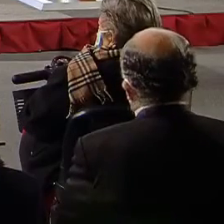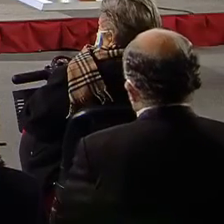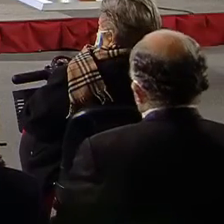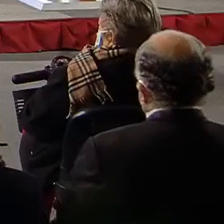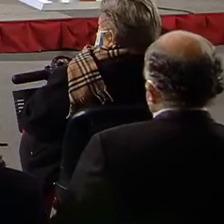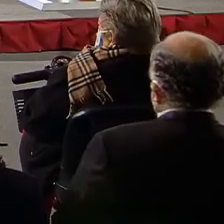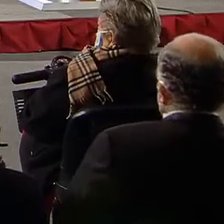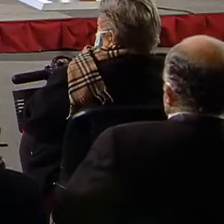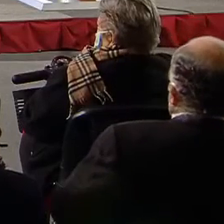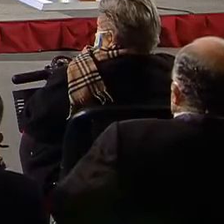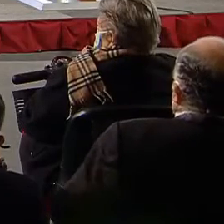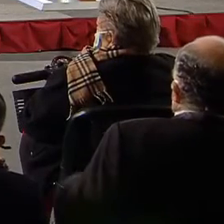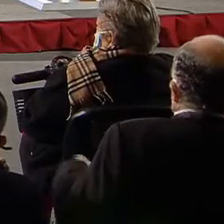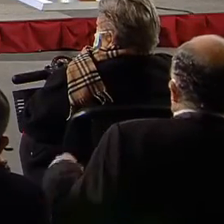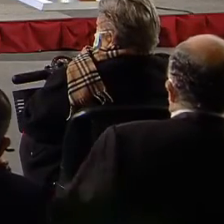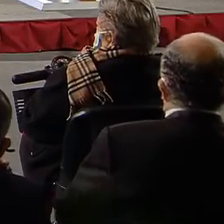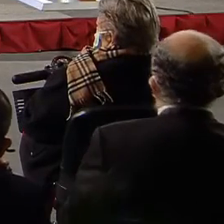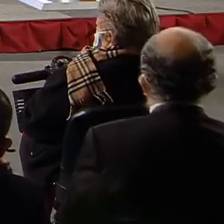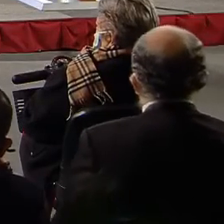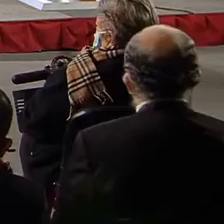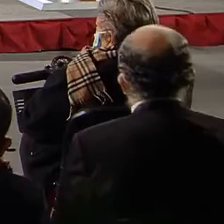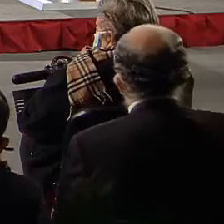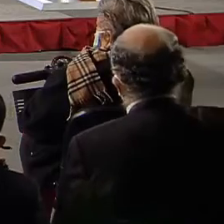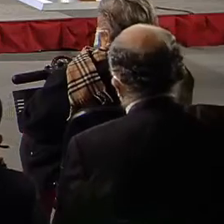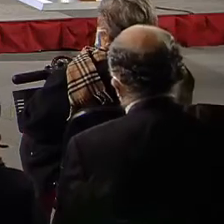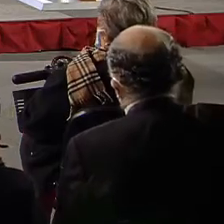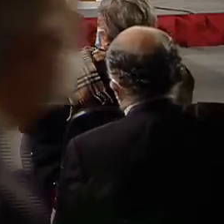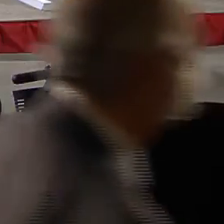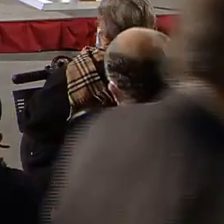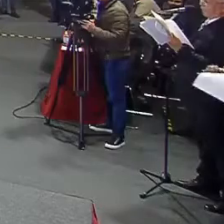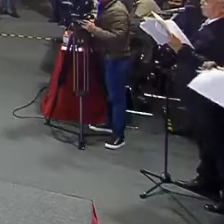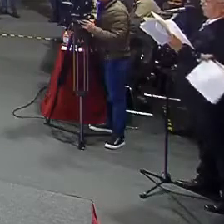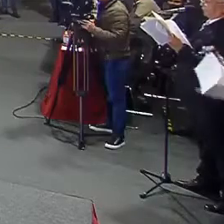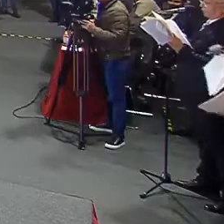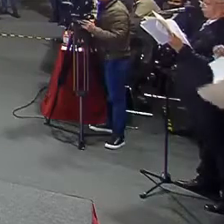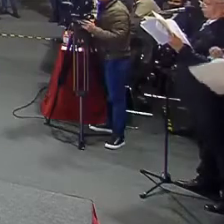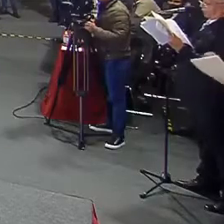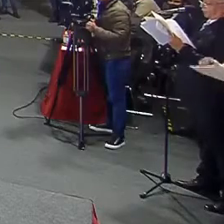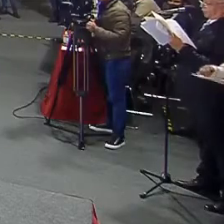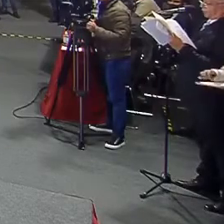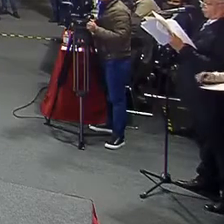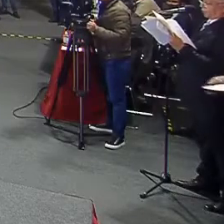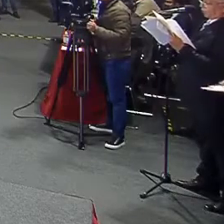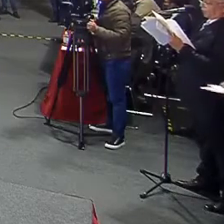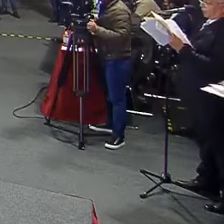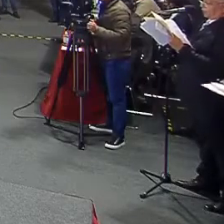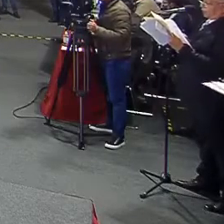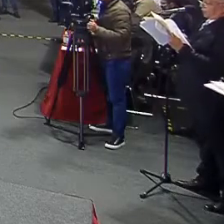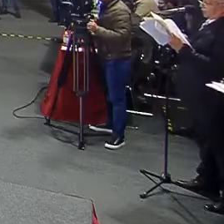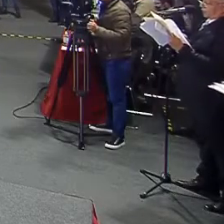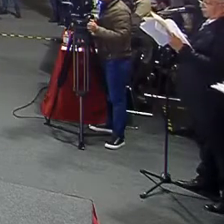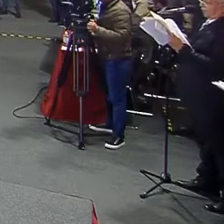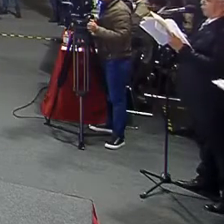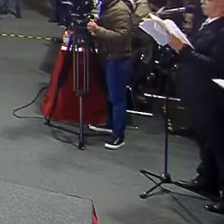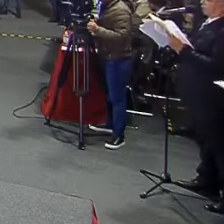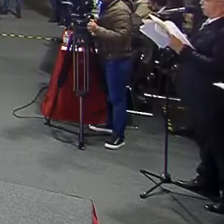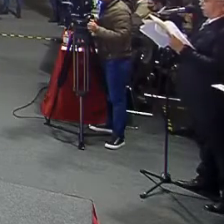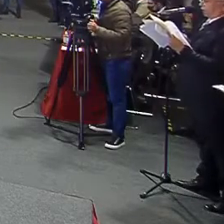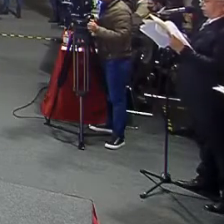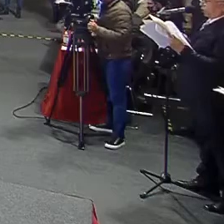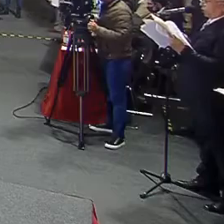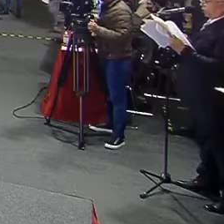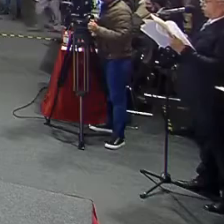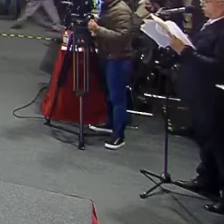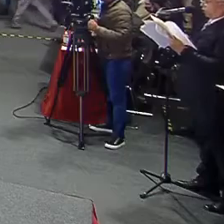Muchas gracias. A continuación, hace uso de la palabra el director general del Instituto Mexicano del Seguro Social, maestro